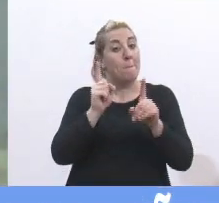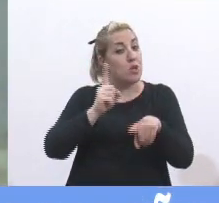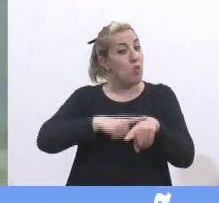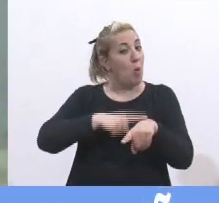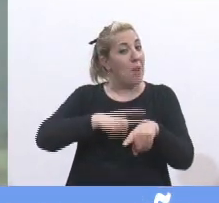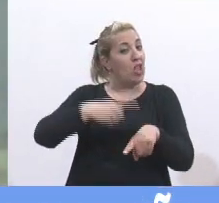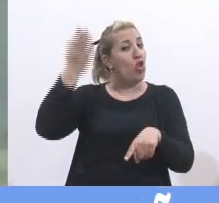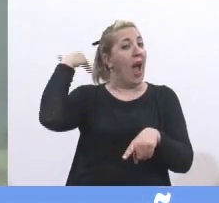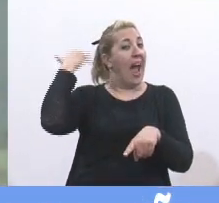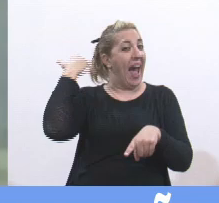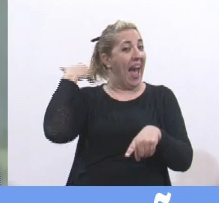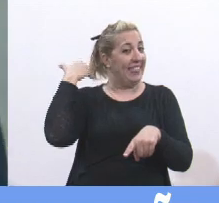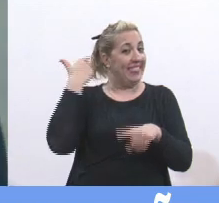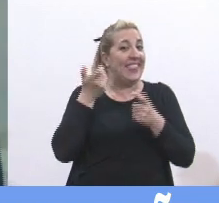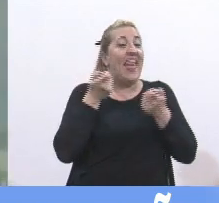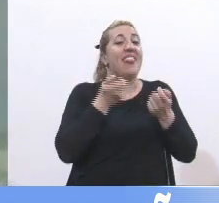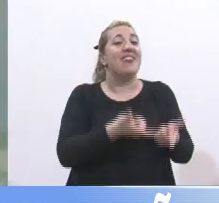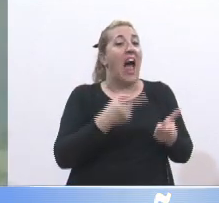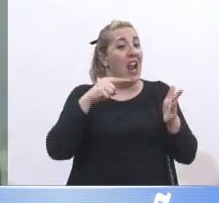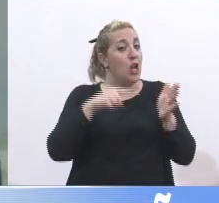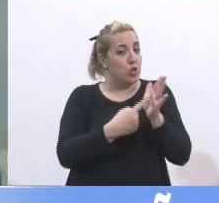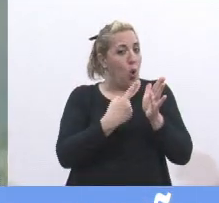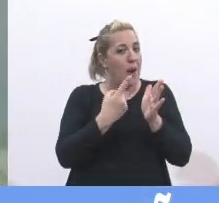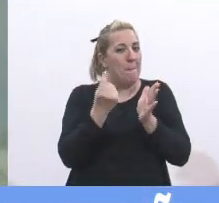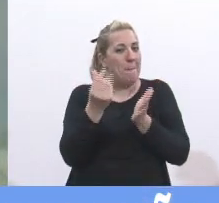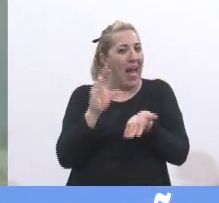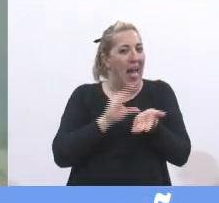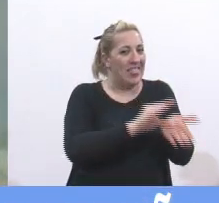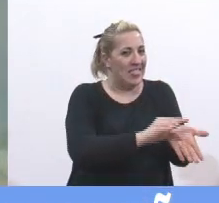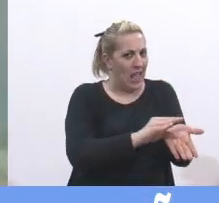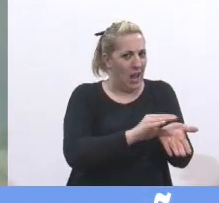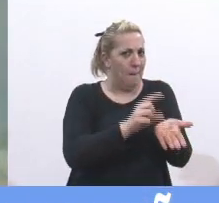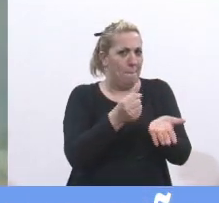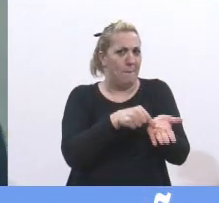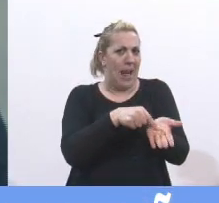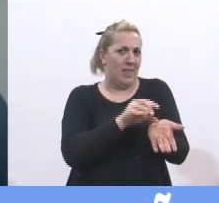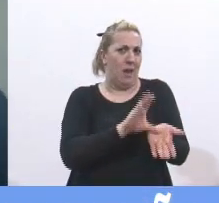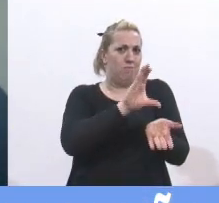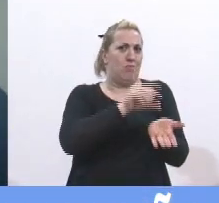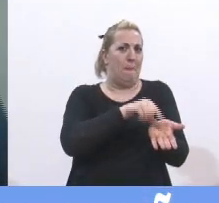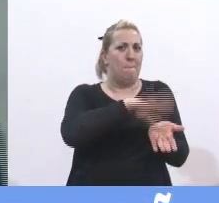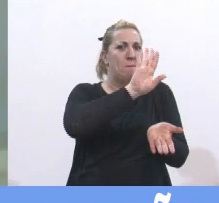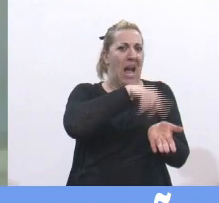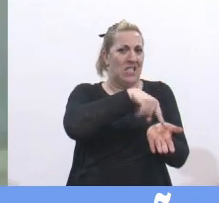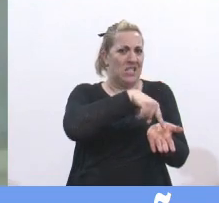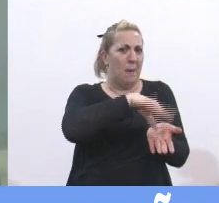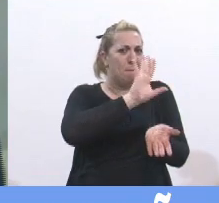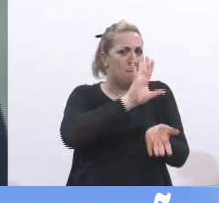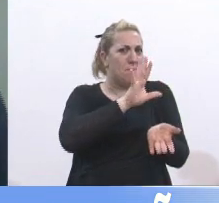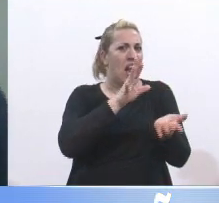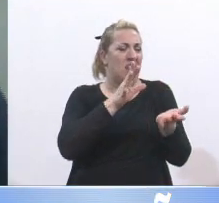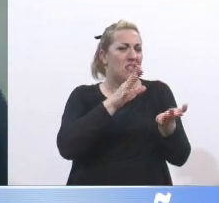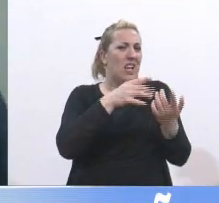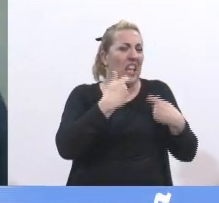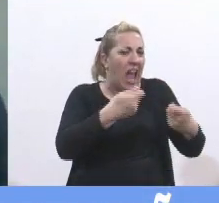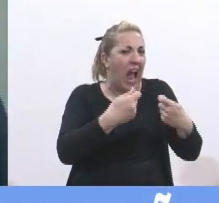daba a la ciudad de Buenos Aires esa cantidad de dinero por encima de los gastos